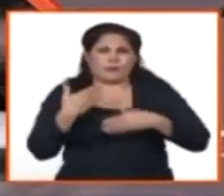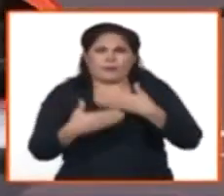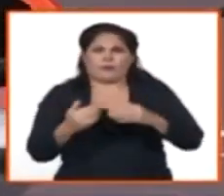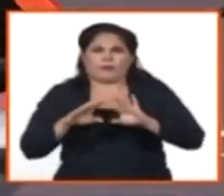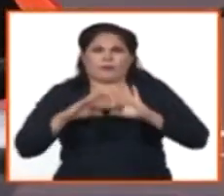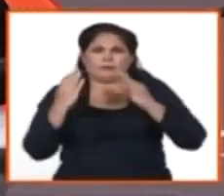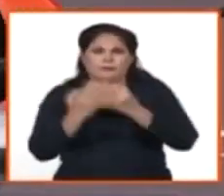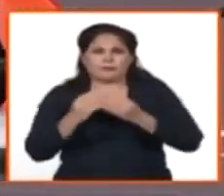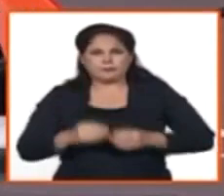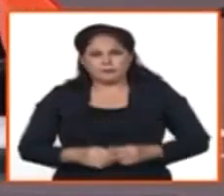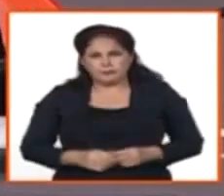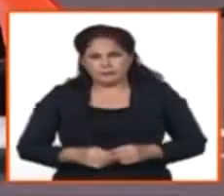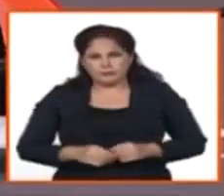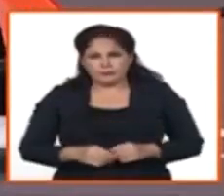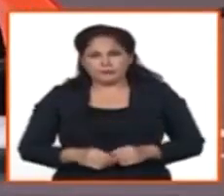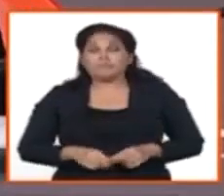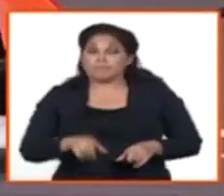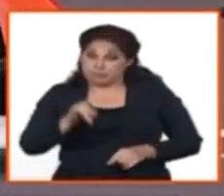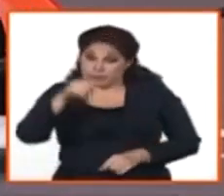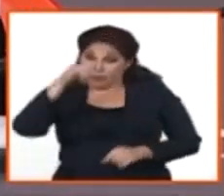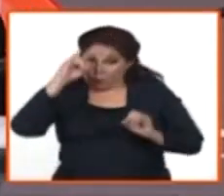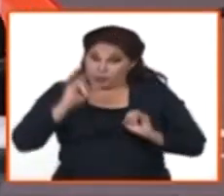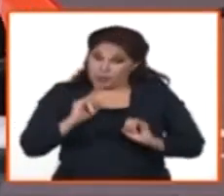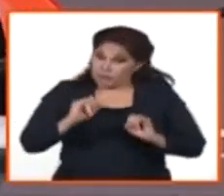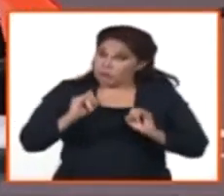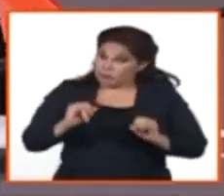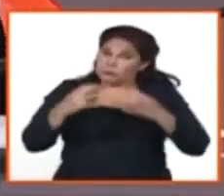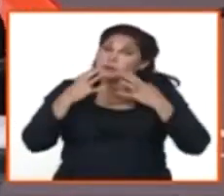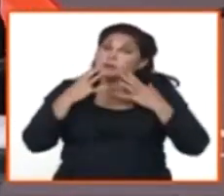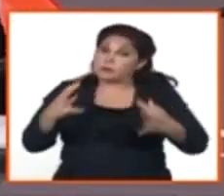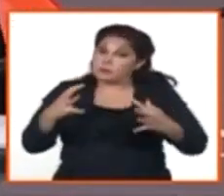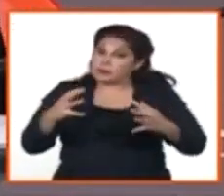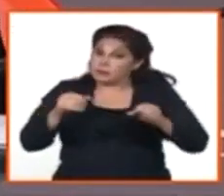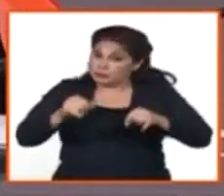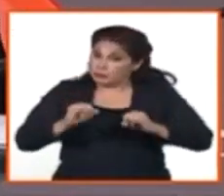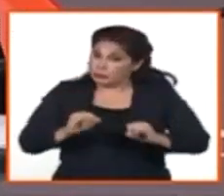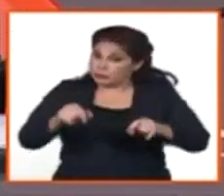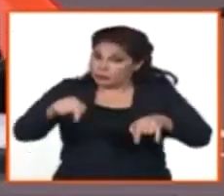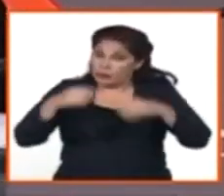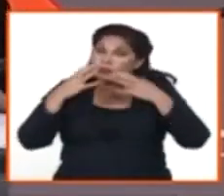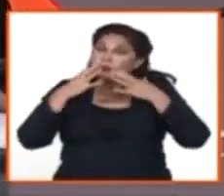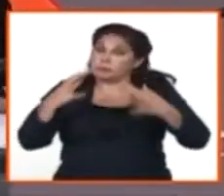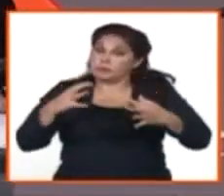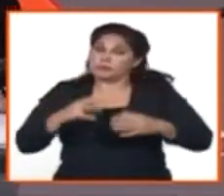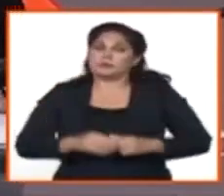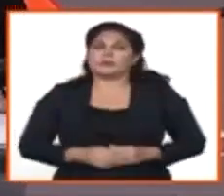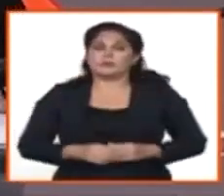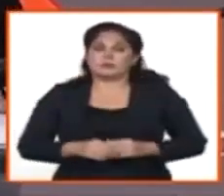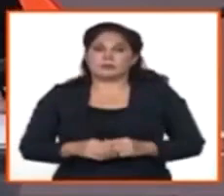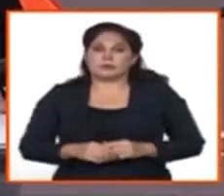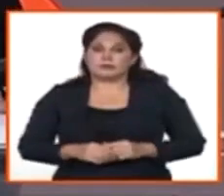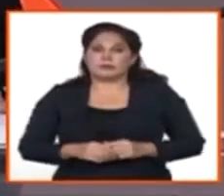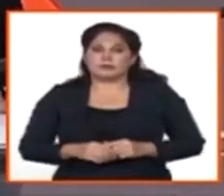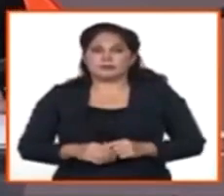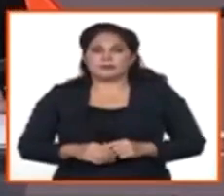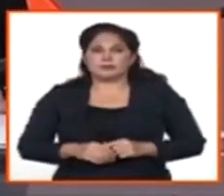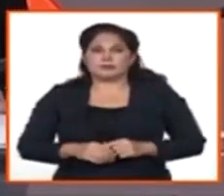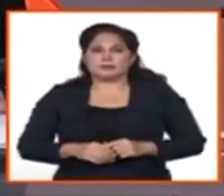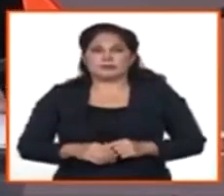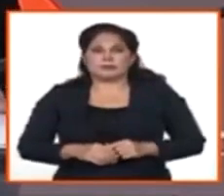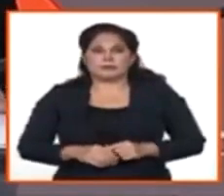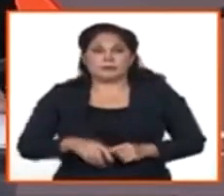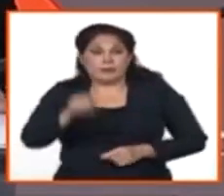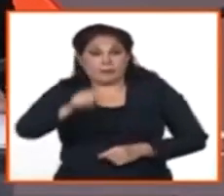Bueno, así estaba pues reflejándose la noticia, un acontecimiento, esta expresión pacifista